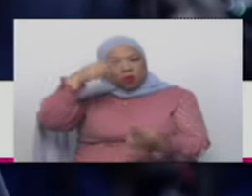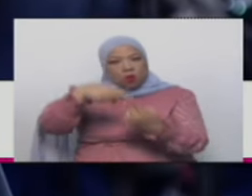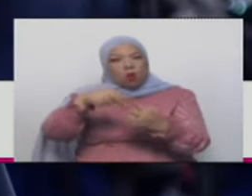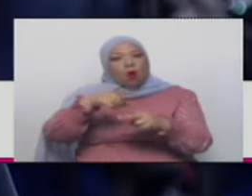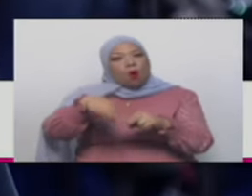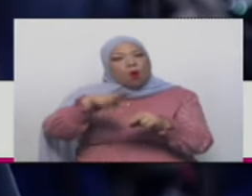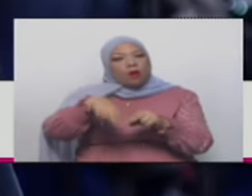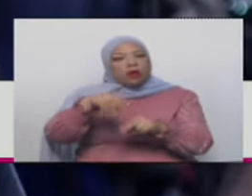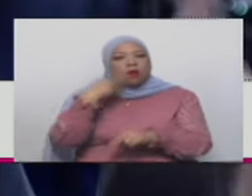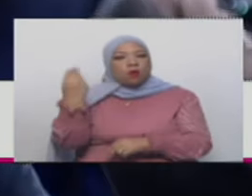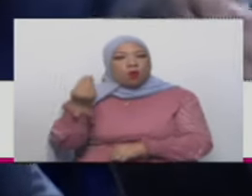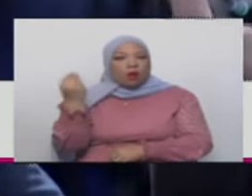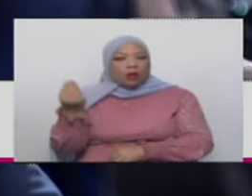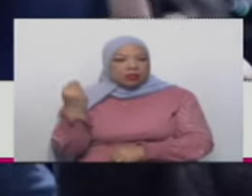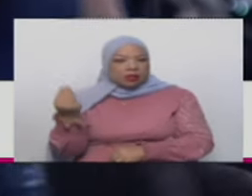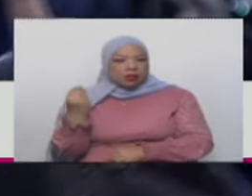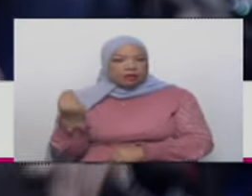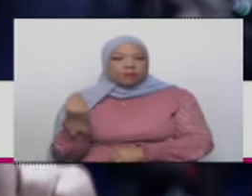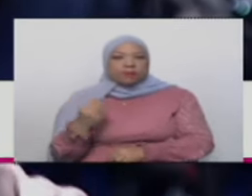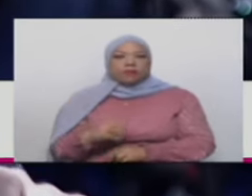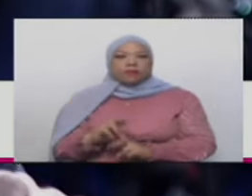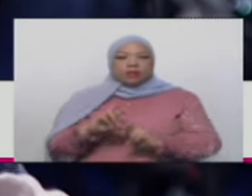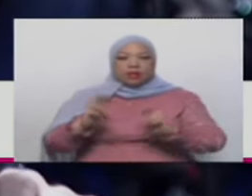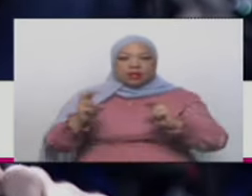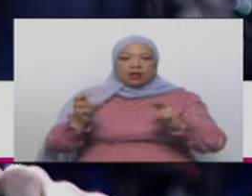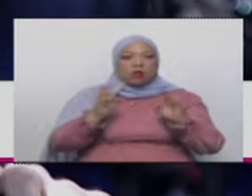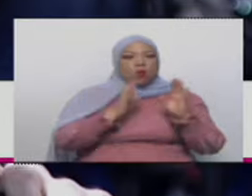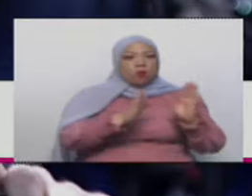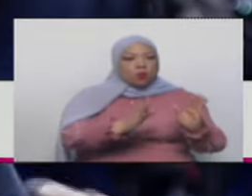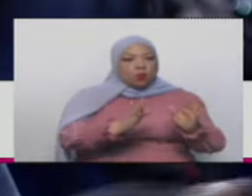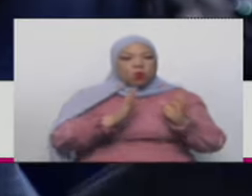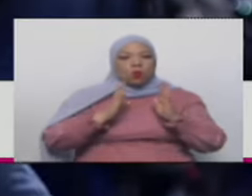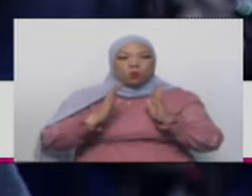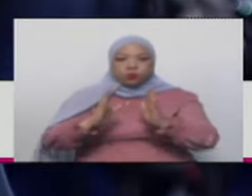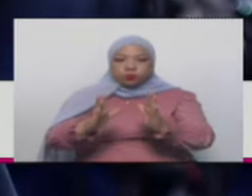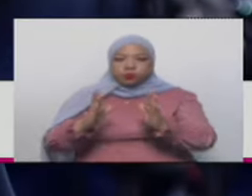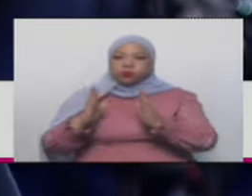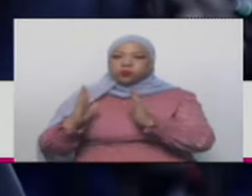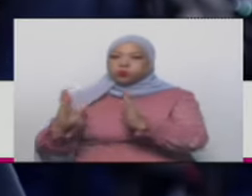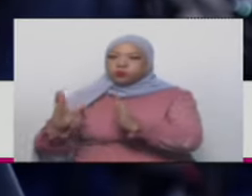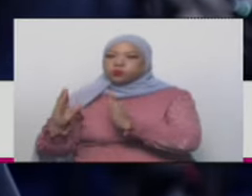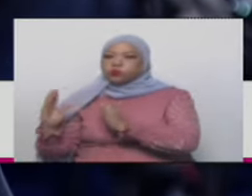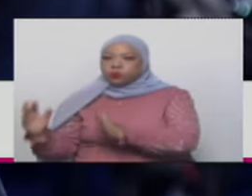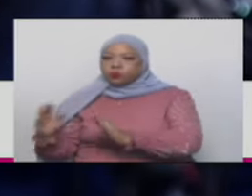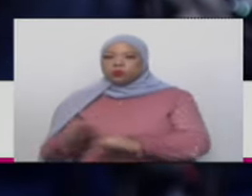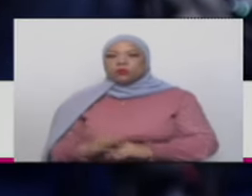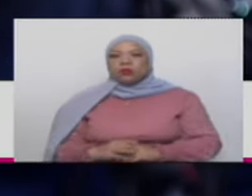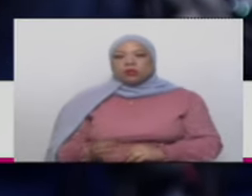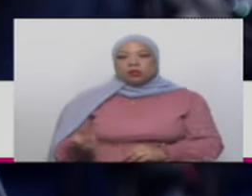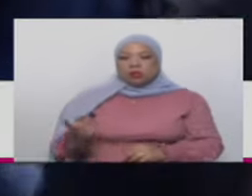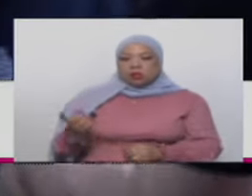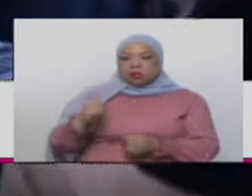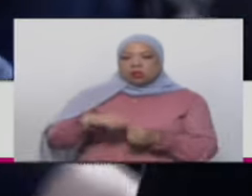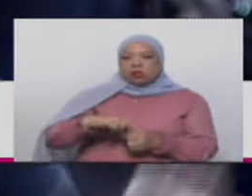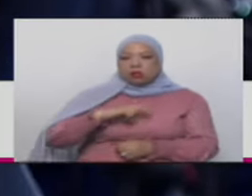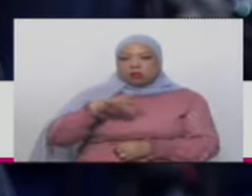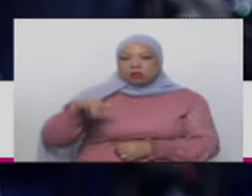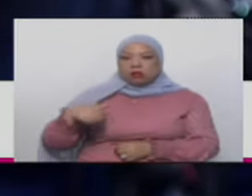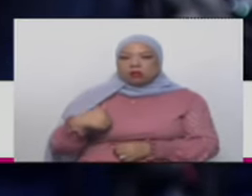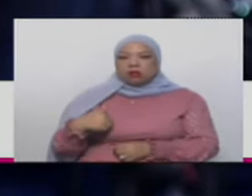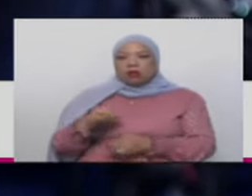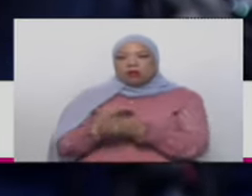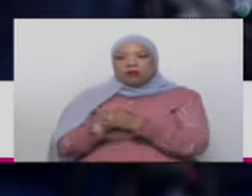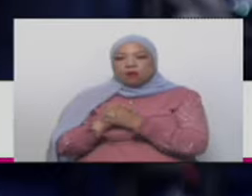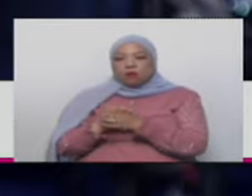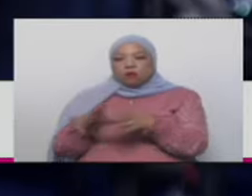A los niños y a los jóvenes por temáticas, además. Recuerdo que no está entre nosotros hoy en día, fue compañero